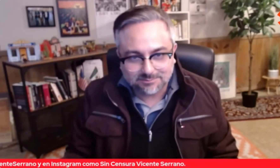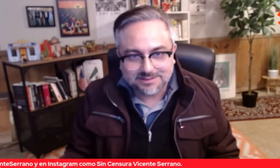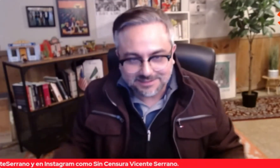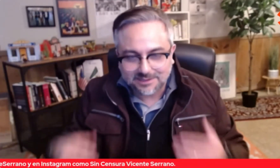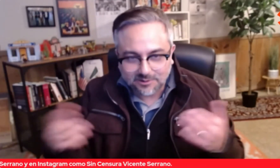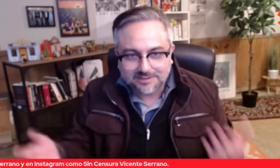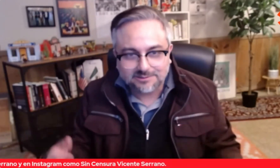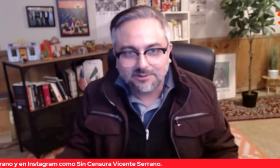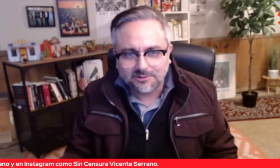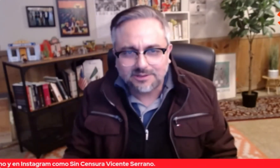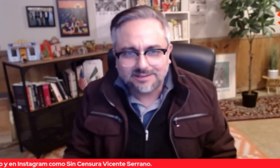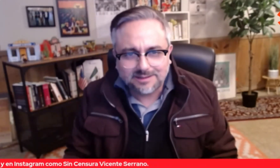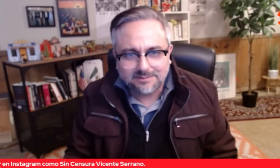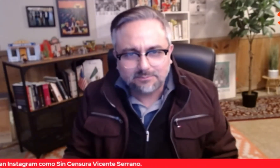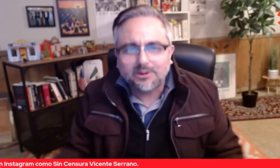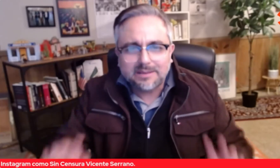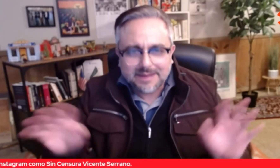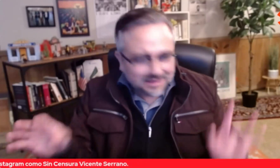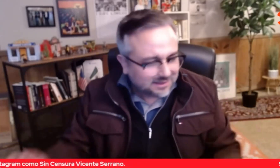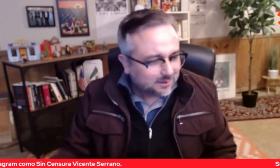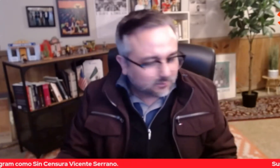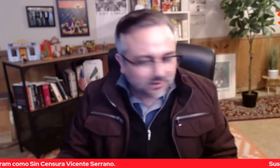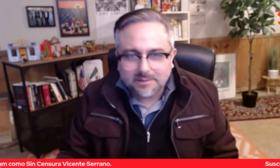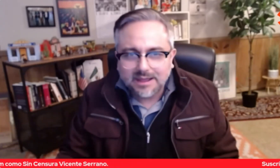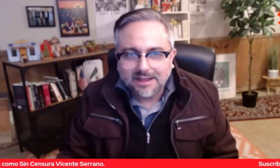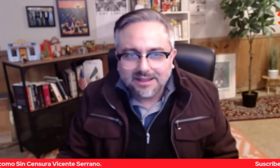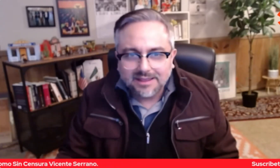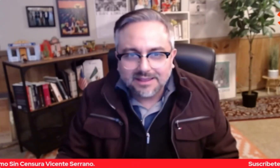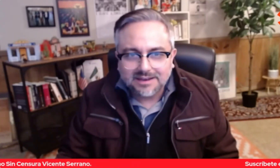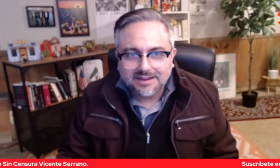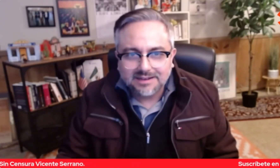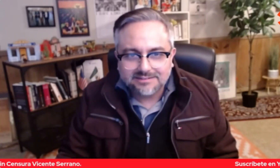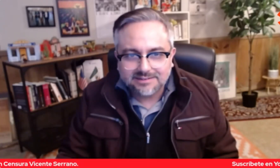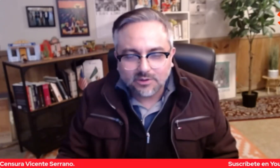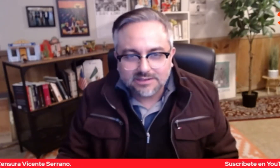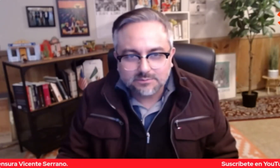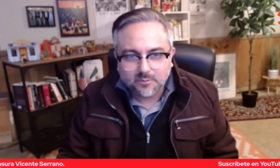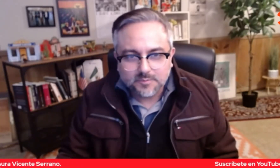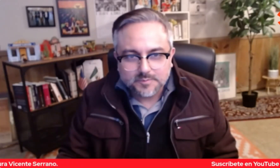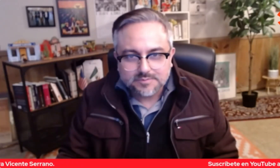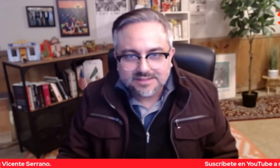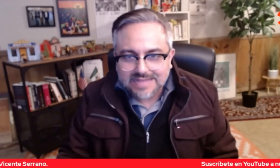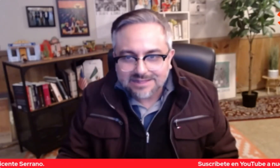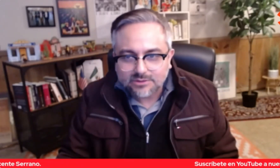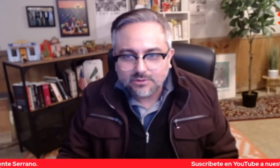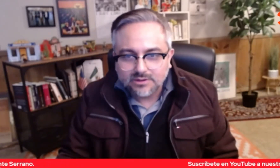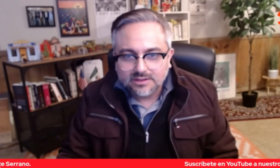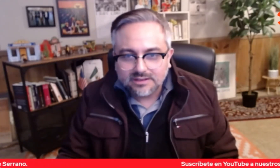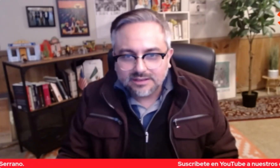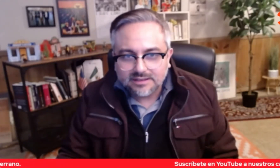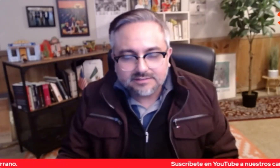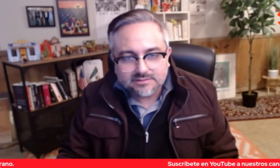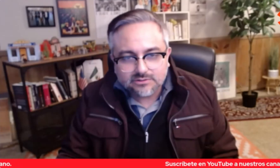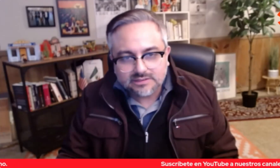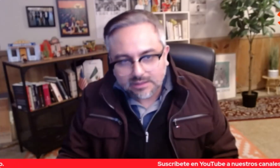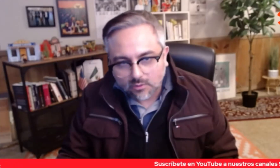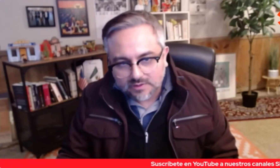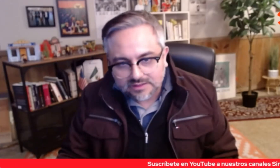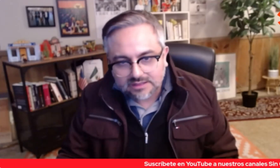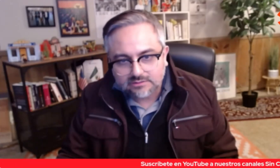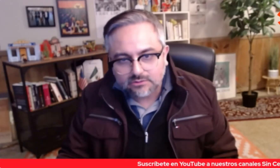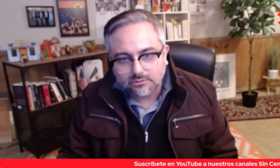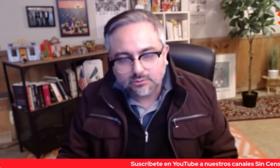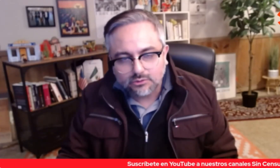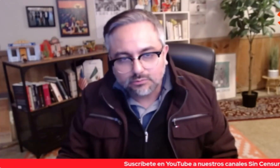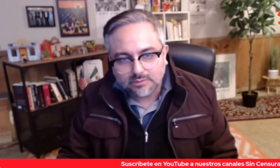si usted me entienda con esto no creo que por ahí va por ahí va el el silogismo tanto que insisto se han